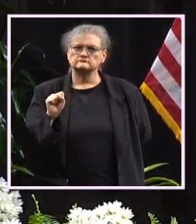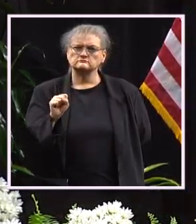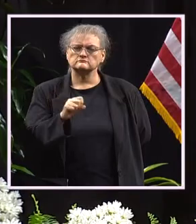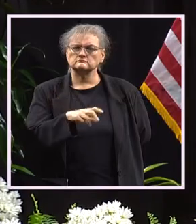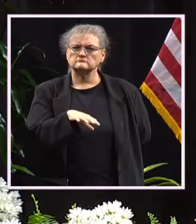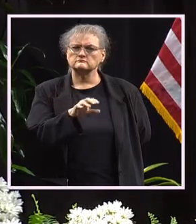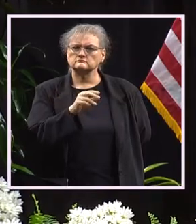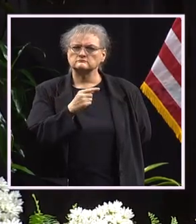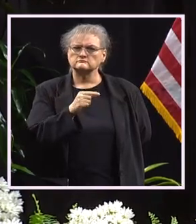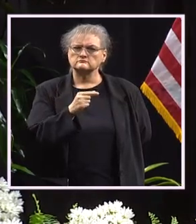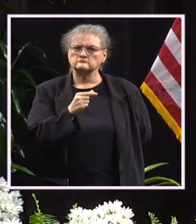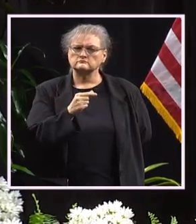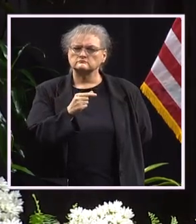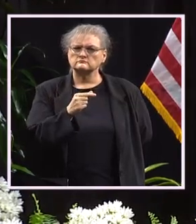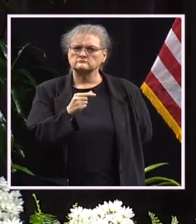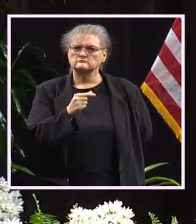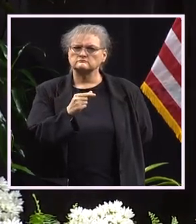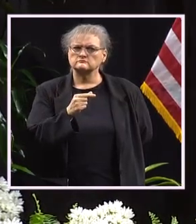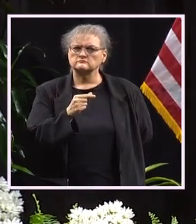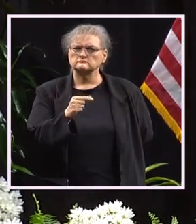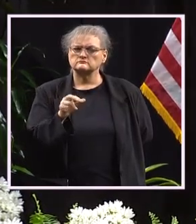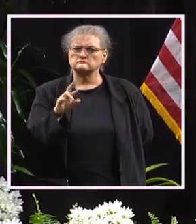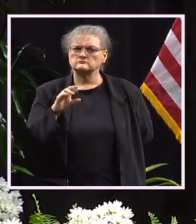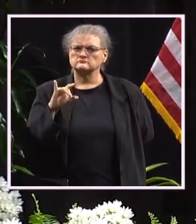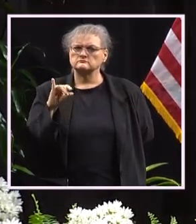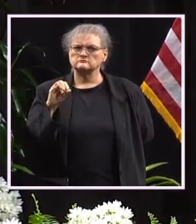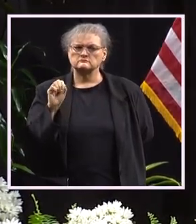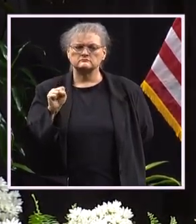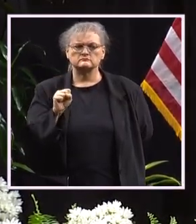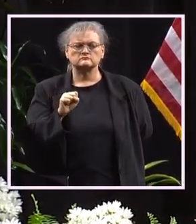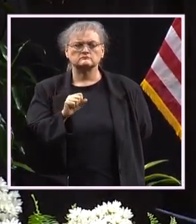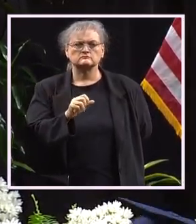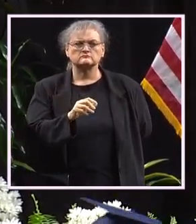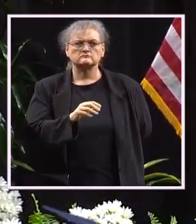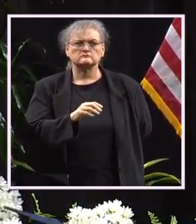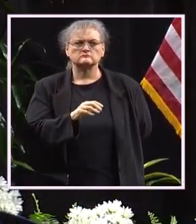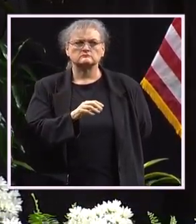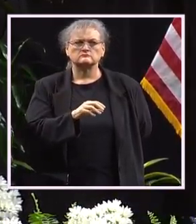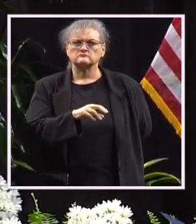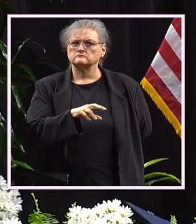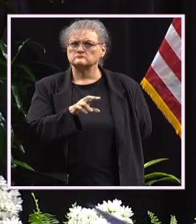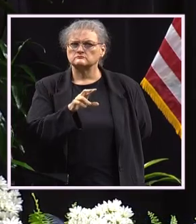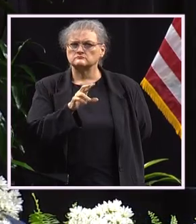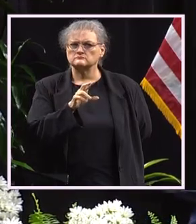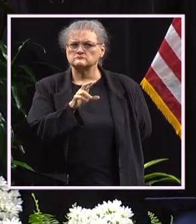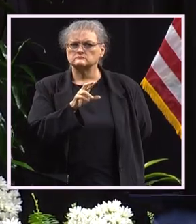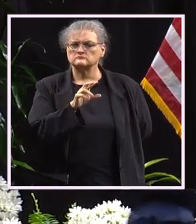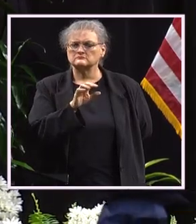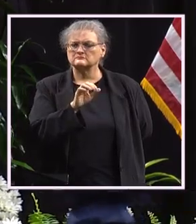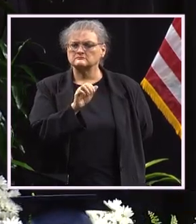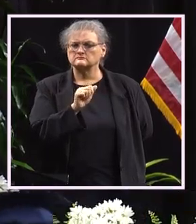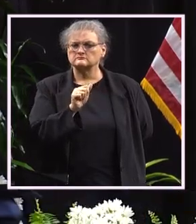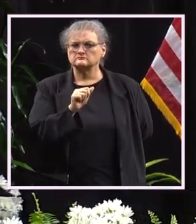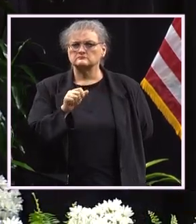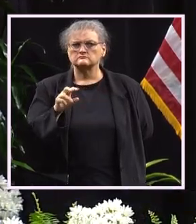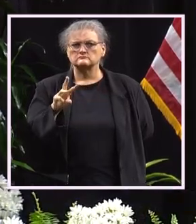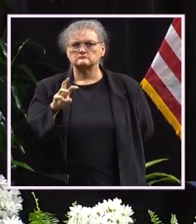Giselle Bonocini Rios, Leah Alexandra Walters,